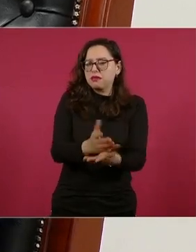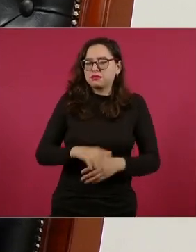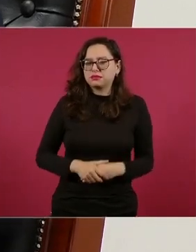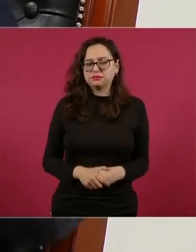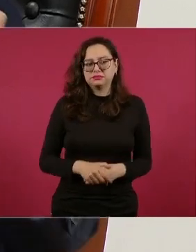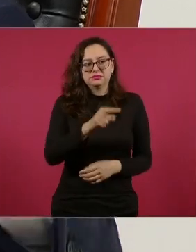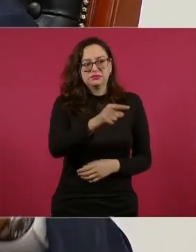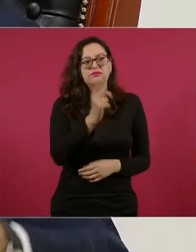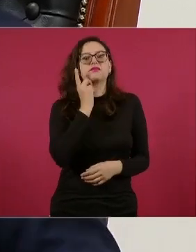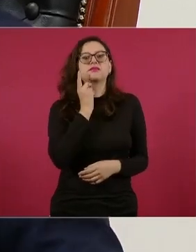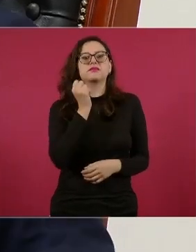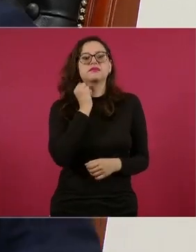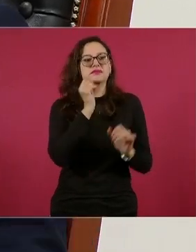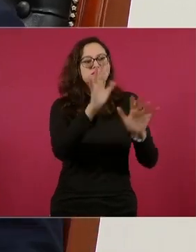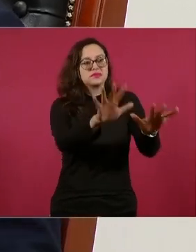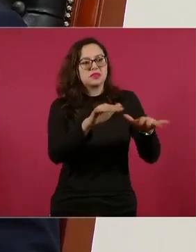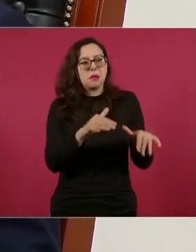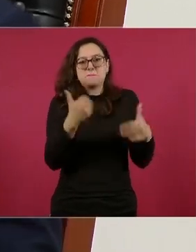Y